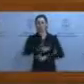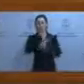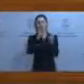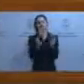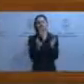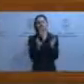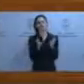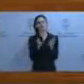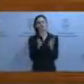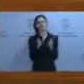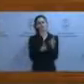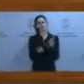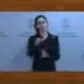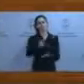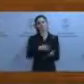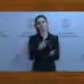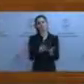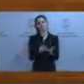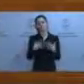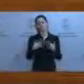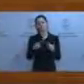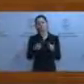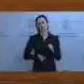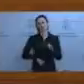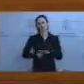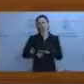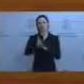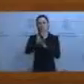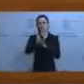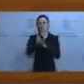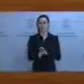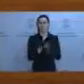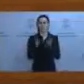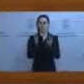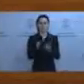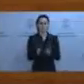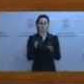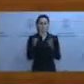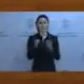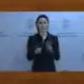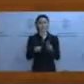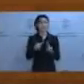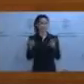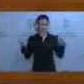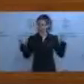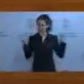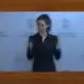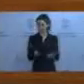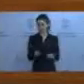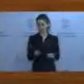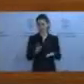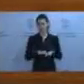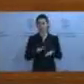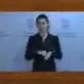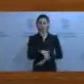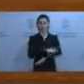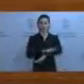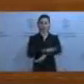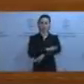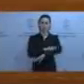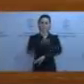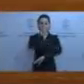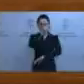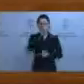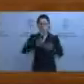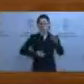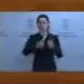y que han ido ustedes abonando y regando, incluso le han puesto fertilizante, el denominado fertilizante OPE 2008,